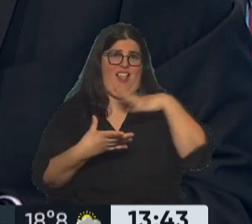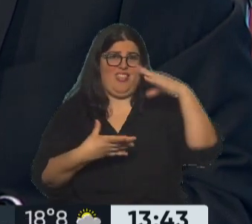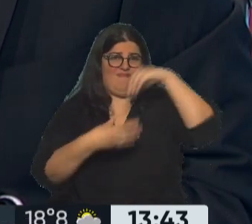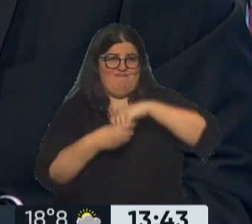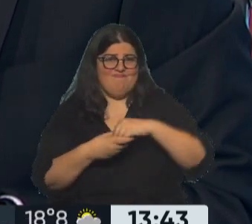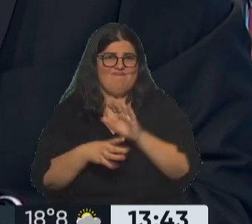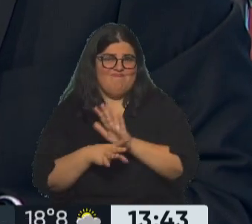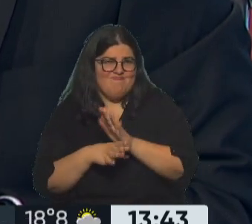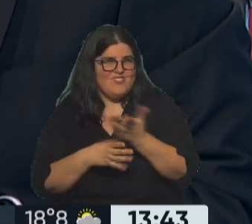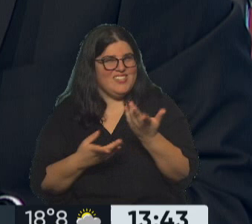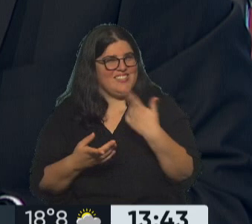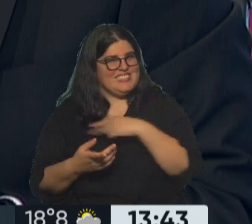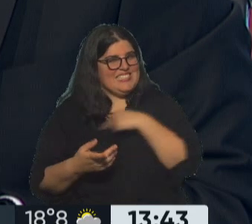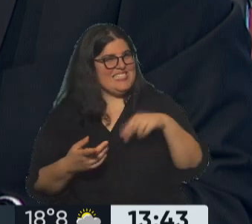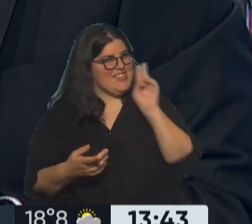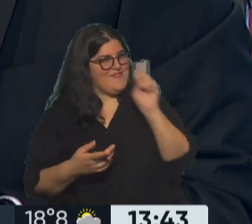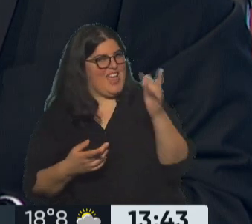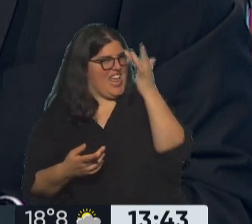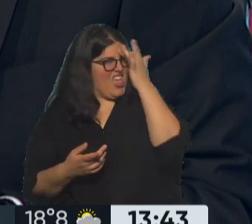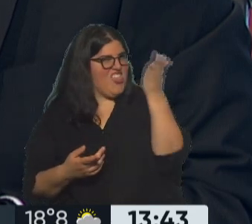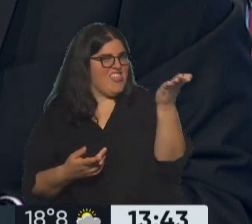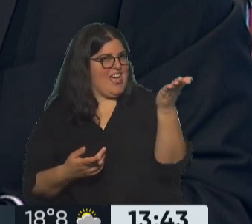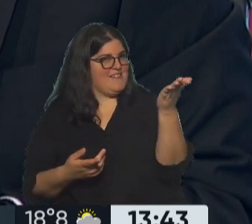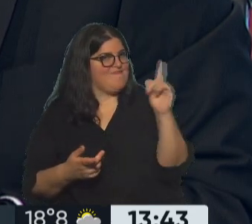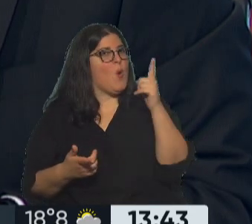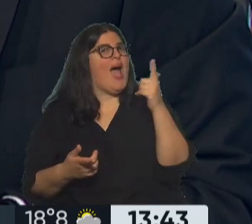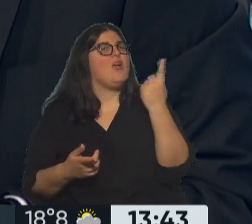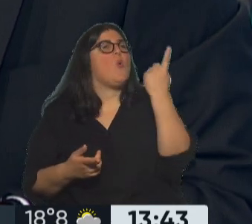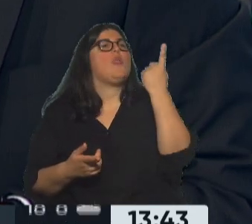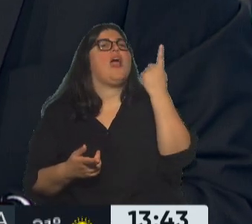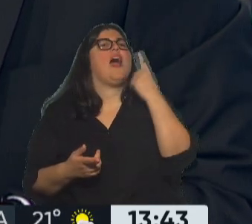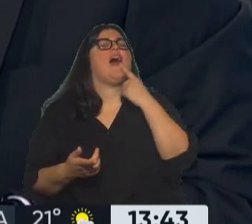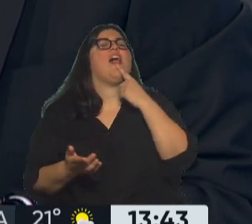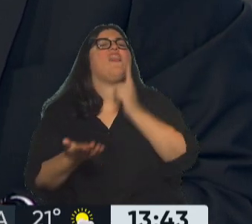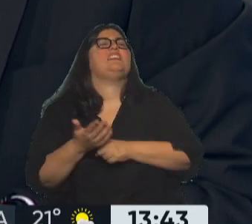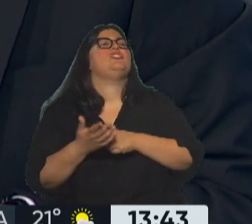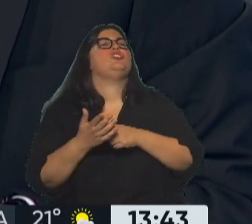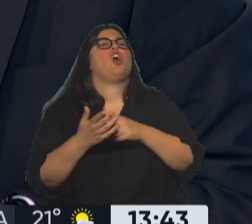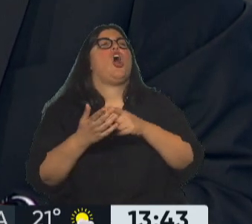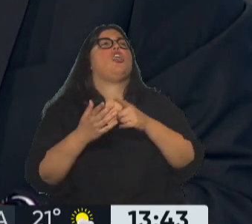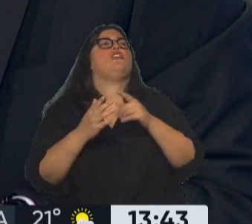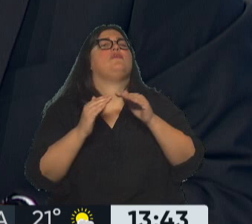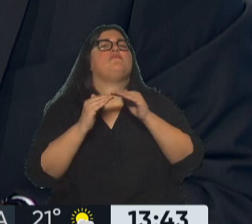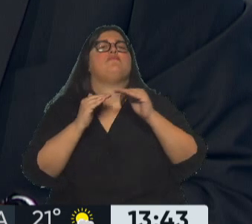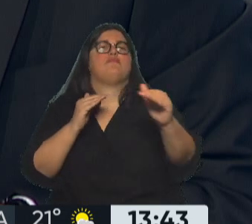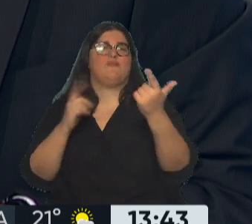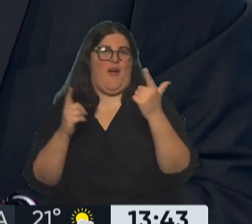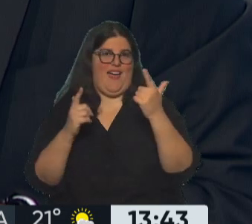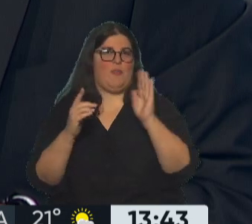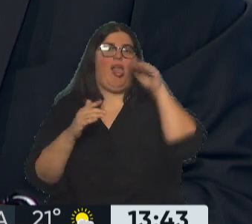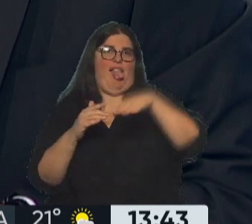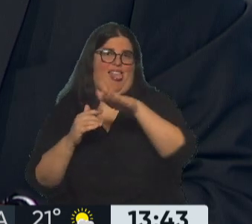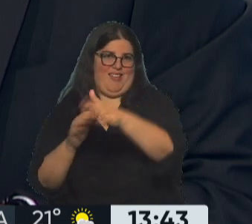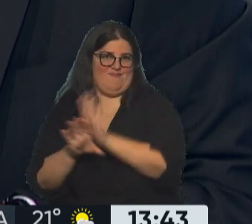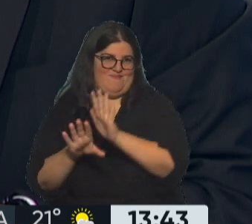desde China es que la India no mantiene una política exterior coherente, al menos con la